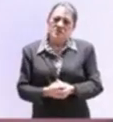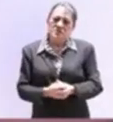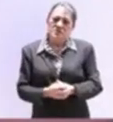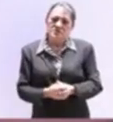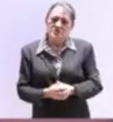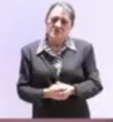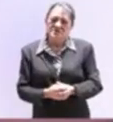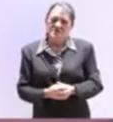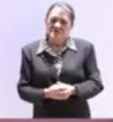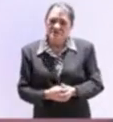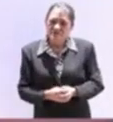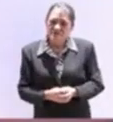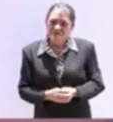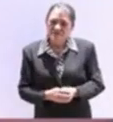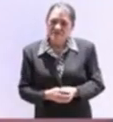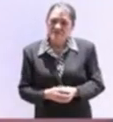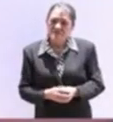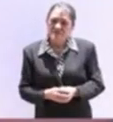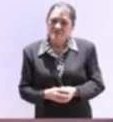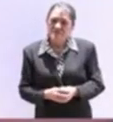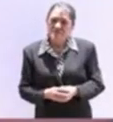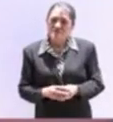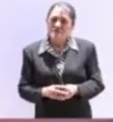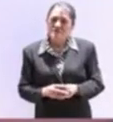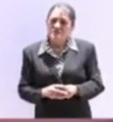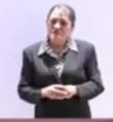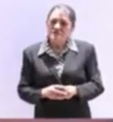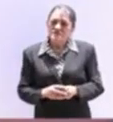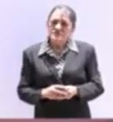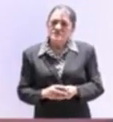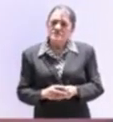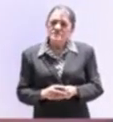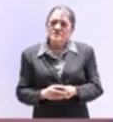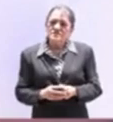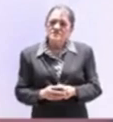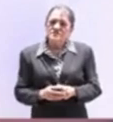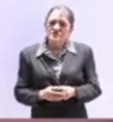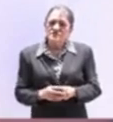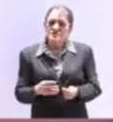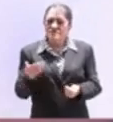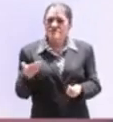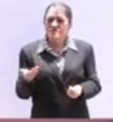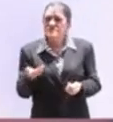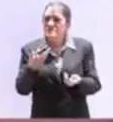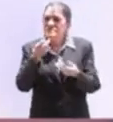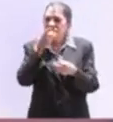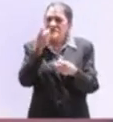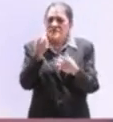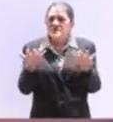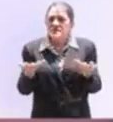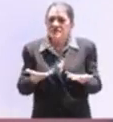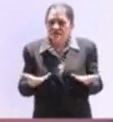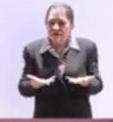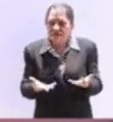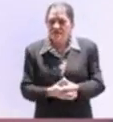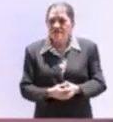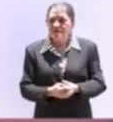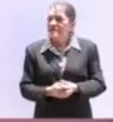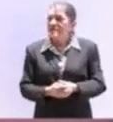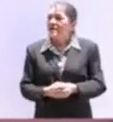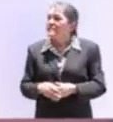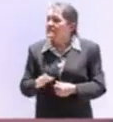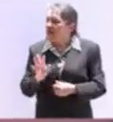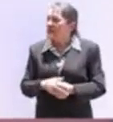pudiéramos nosotros venir, platicar con ustedes, porque el esfuerzo que se hace tanto la Federación como el gobierno del